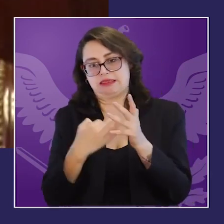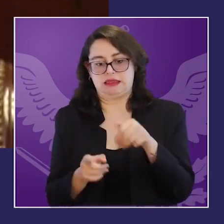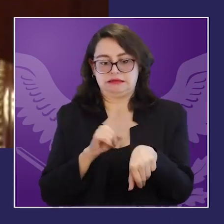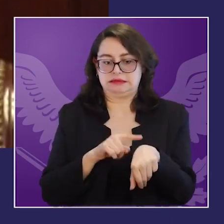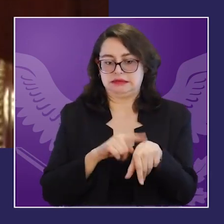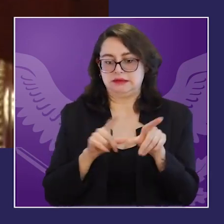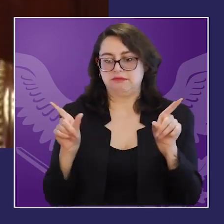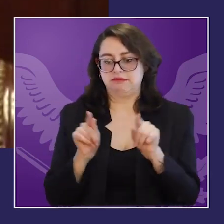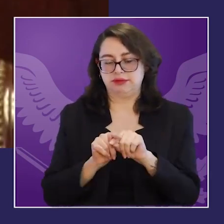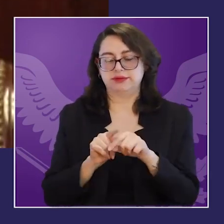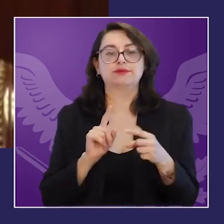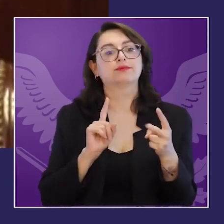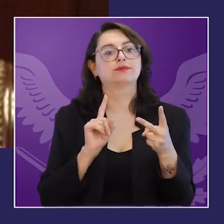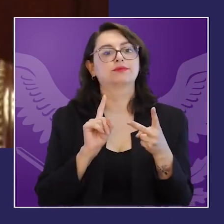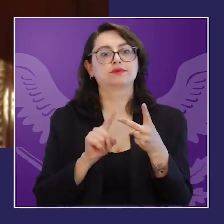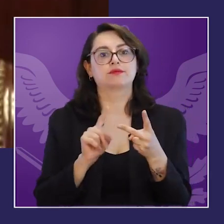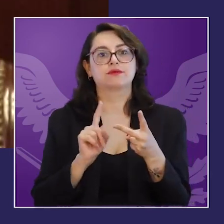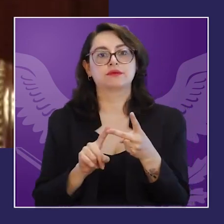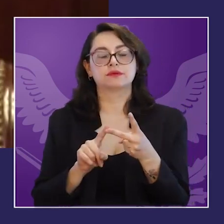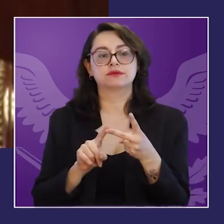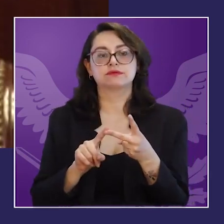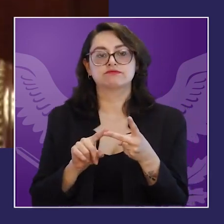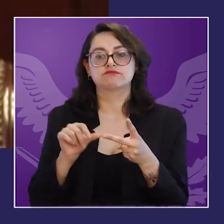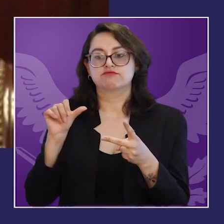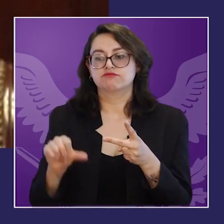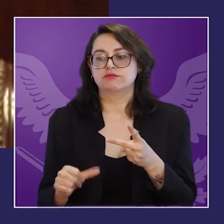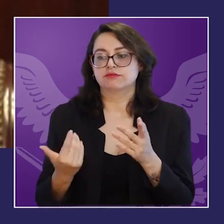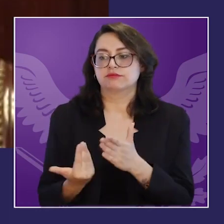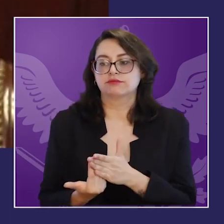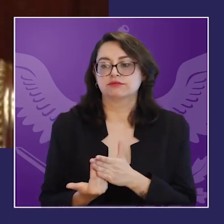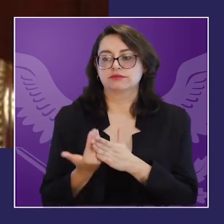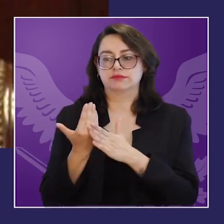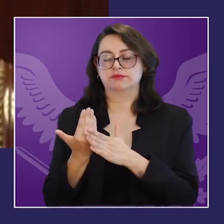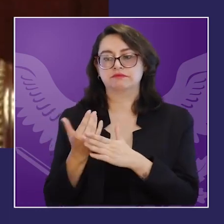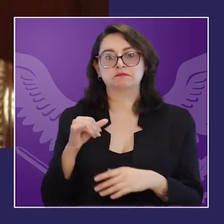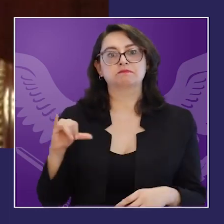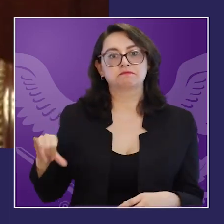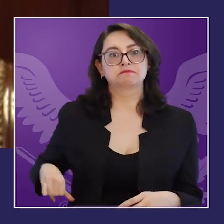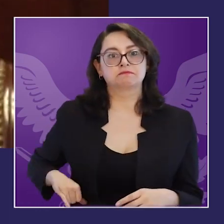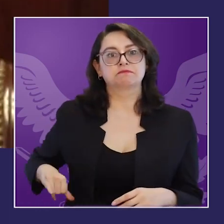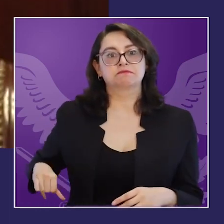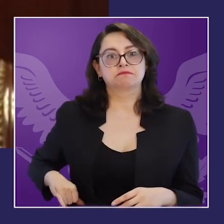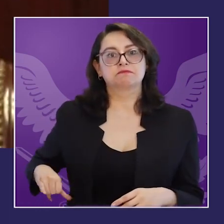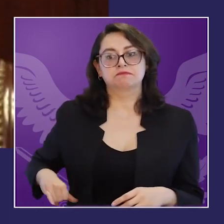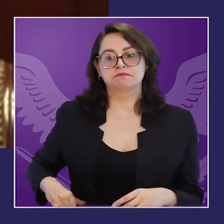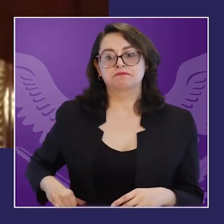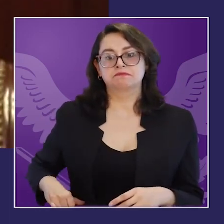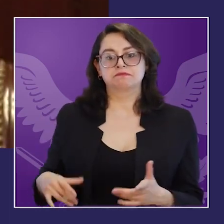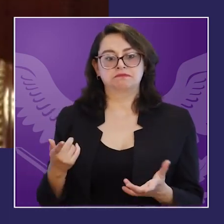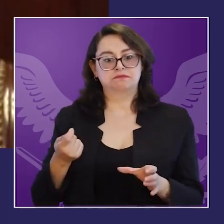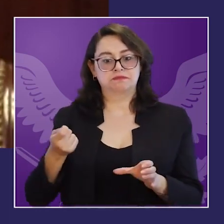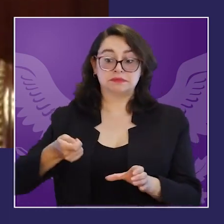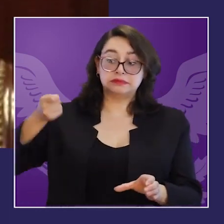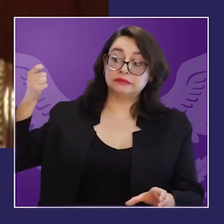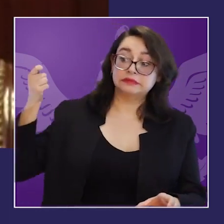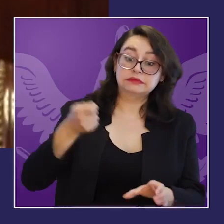Ese relato, esta mañana la magistrada decía una cosa muy interesante y es, claro, la sentencia construye la verdad, pero